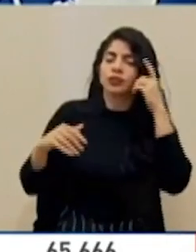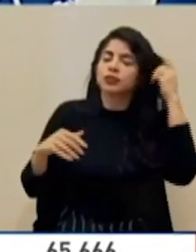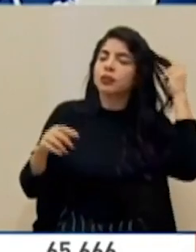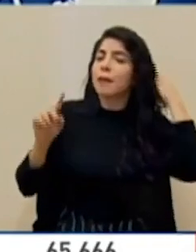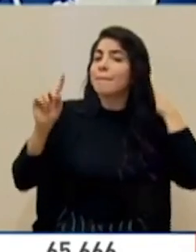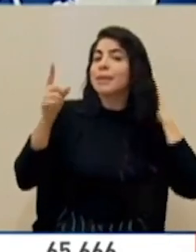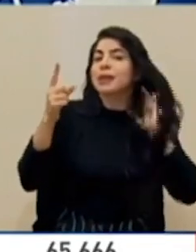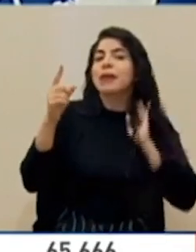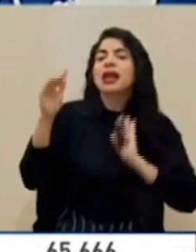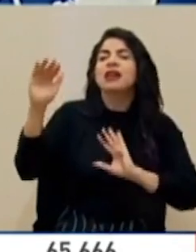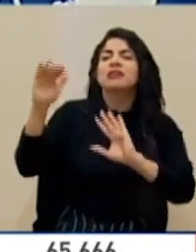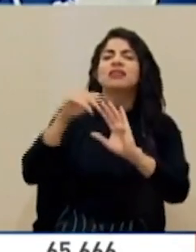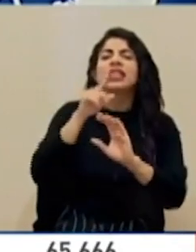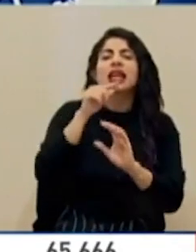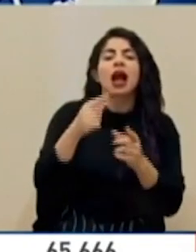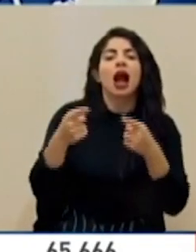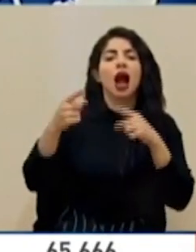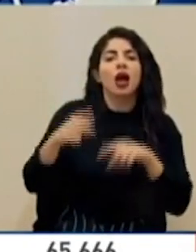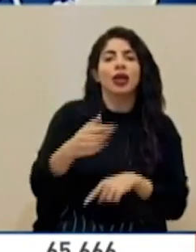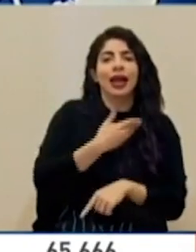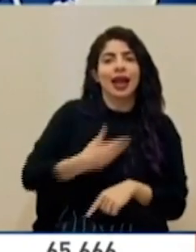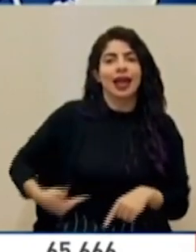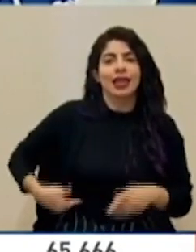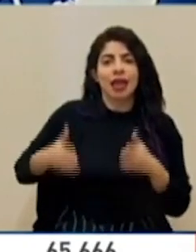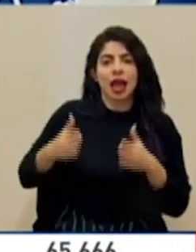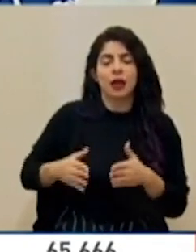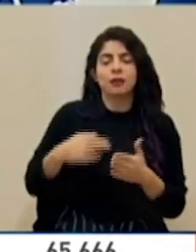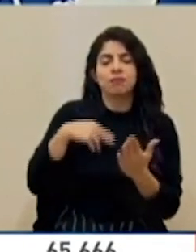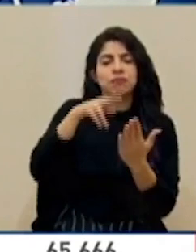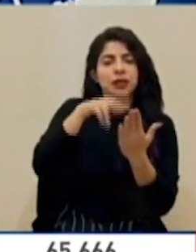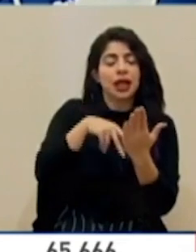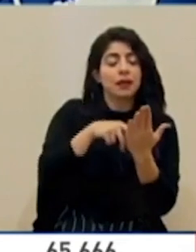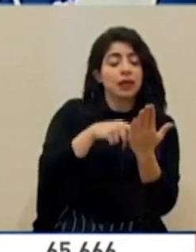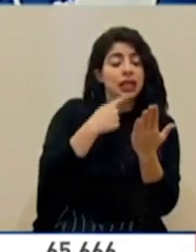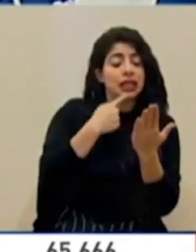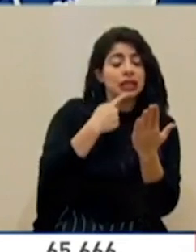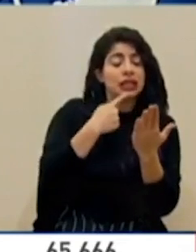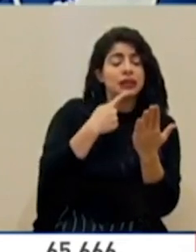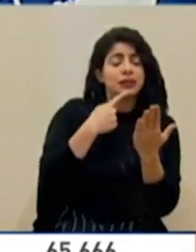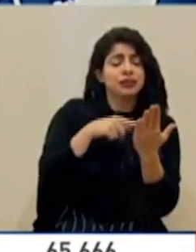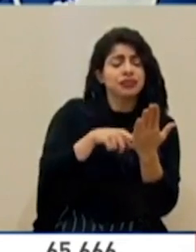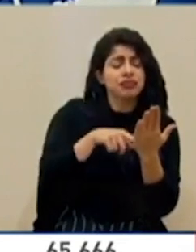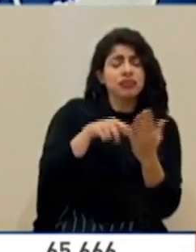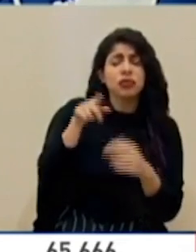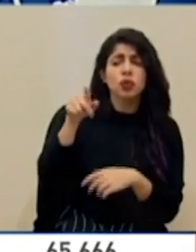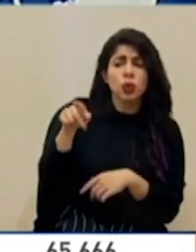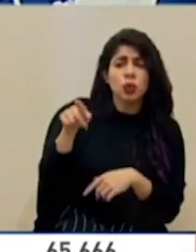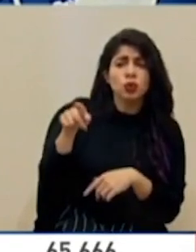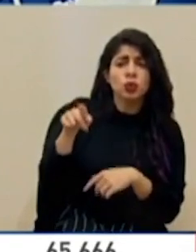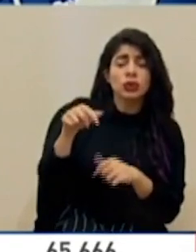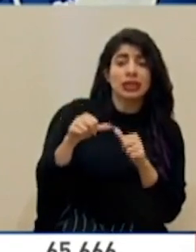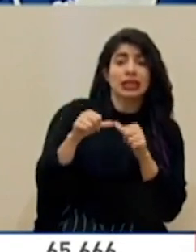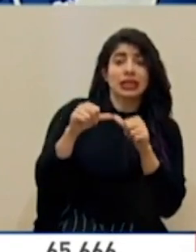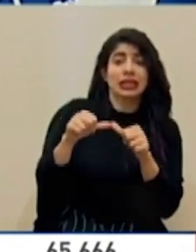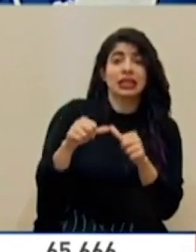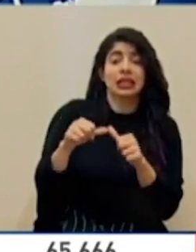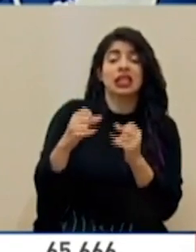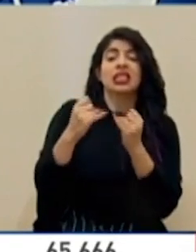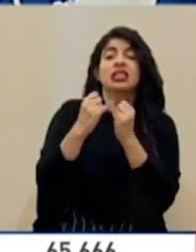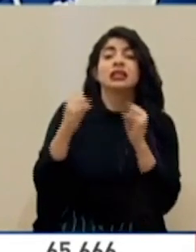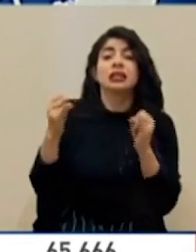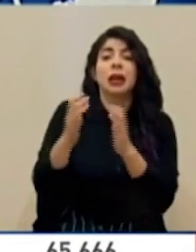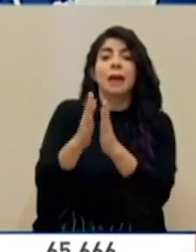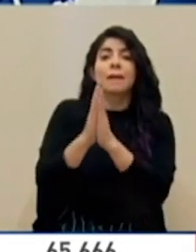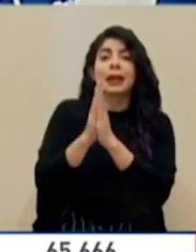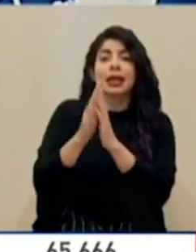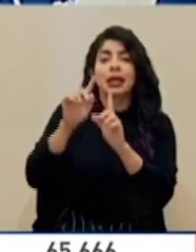es del medio Acontecer Herediano y se la leo. ¿Seguirán adelante con no pedir pruebas COVID negativas a